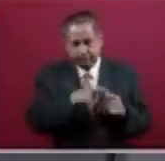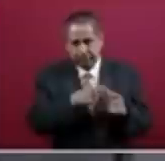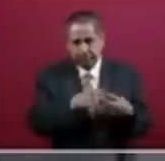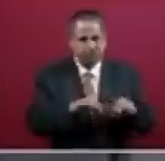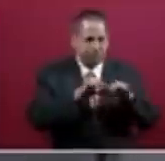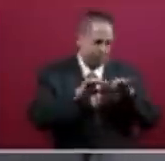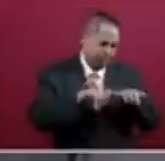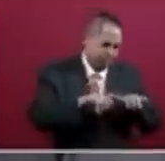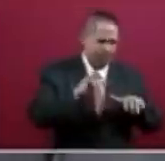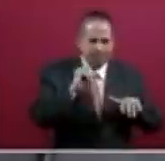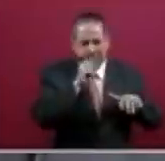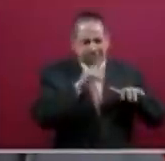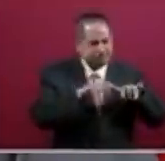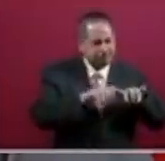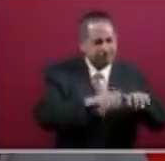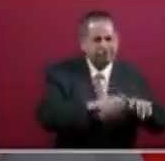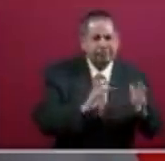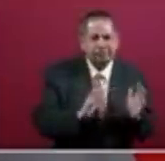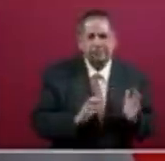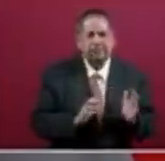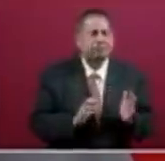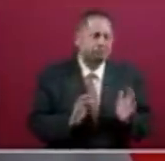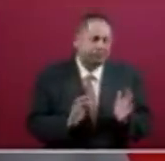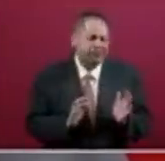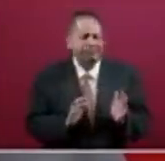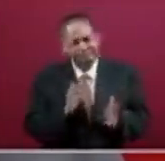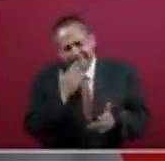importantes técnicos, o son como